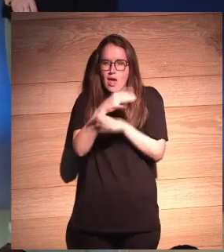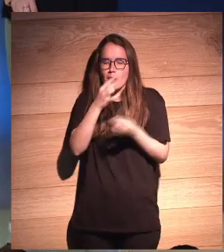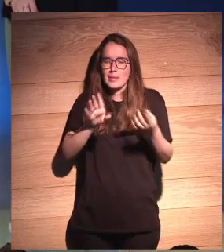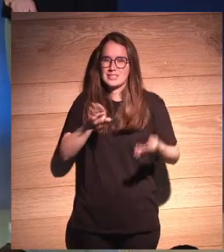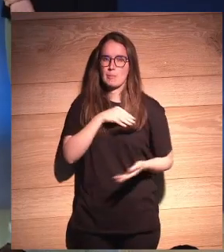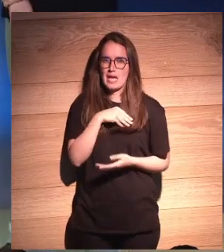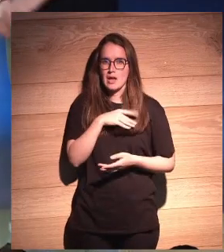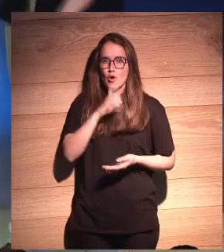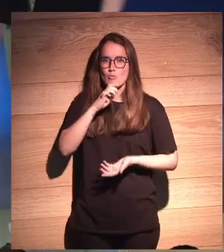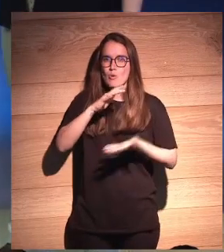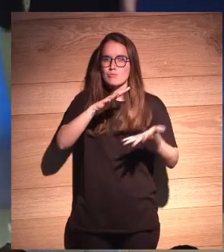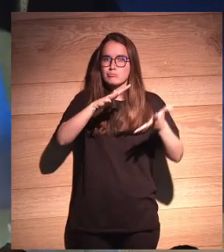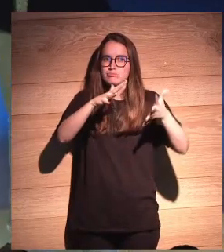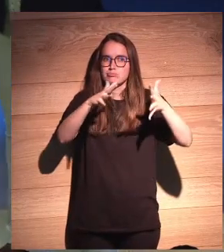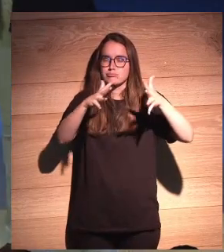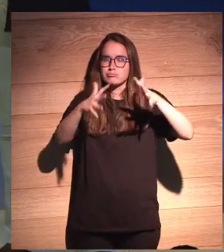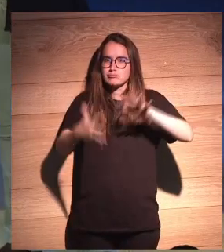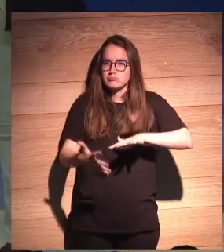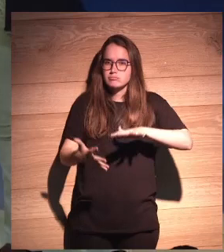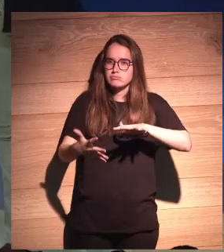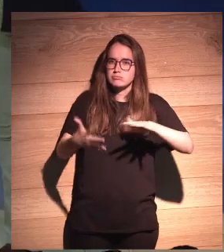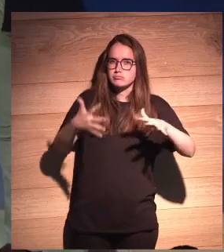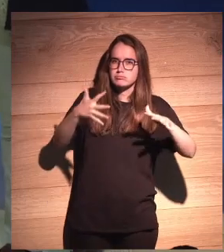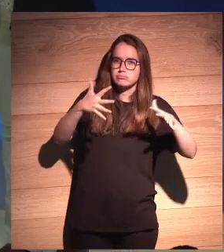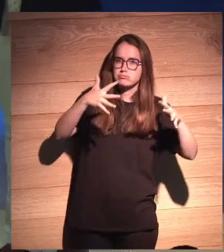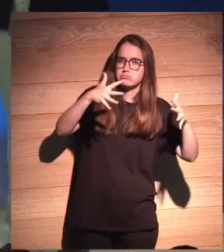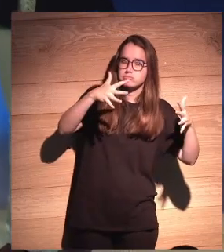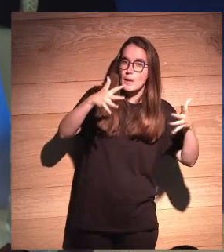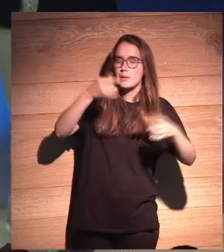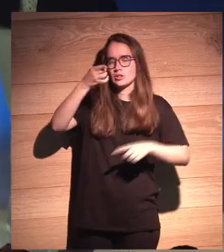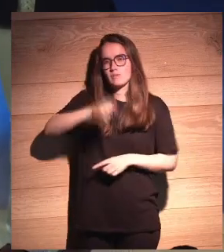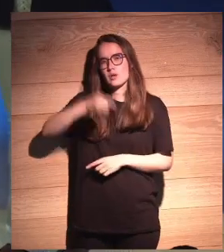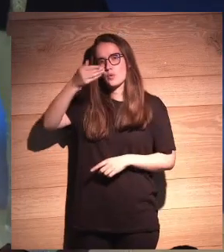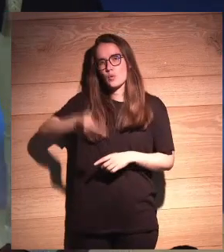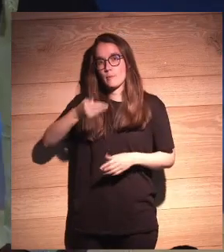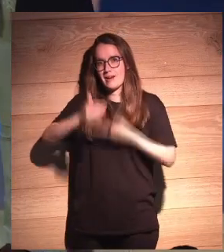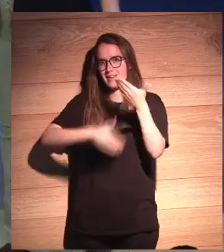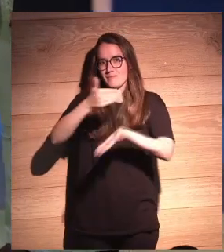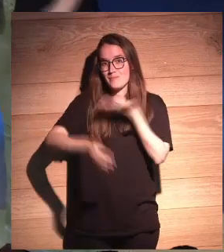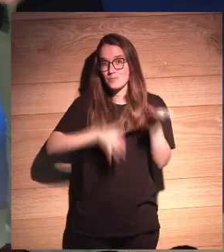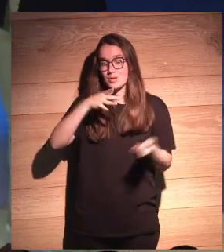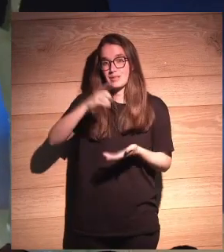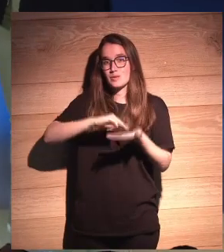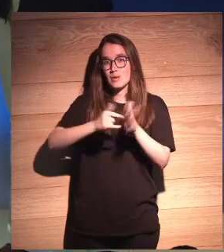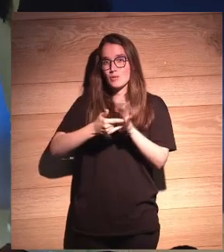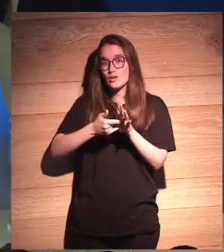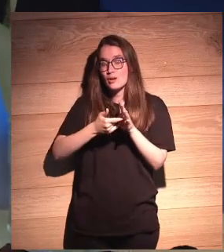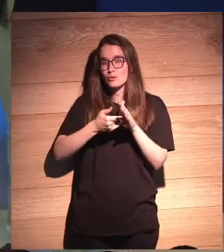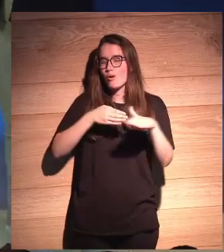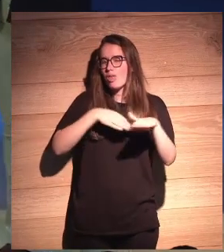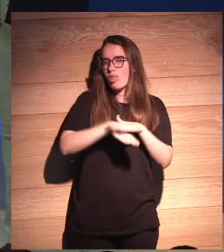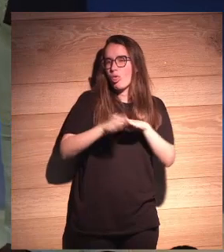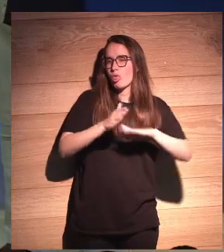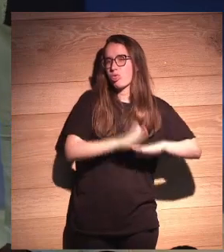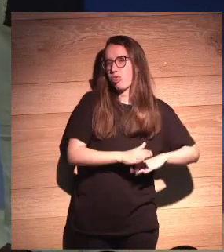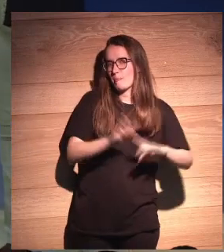pena ver cómo evoluciona hacia un lado o hacia otro, pero también es importante para que siga adelante, porque tener el proyecto en un cajón pues